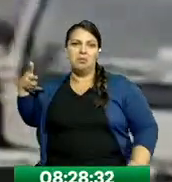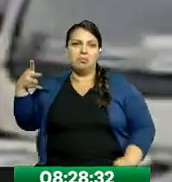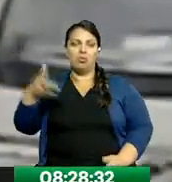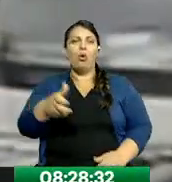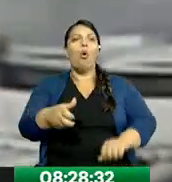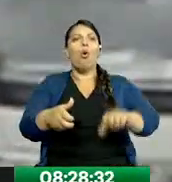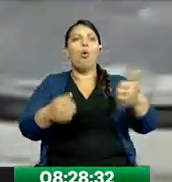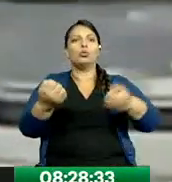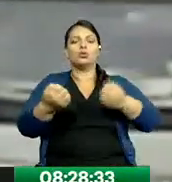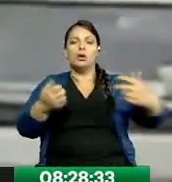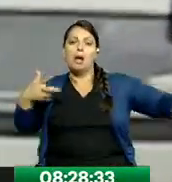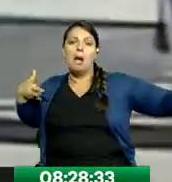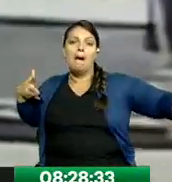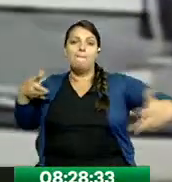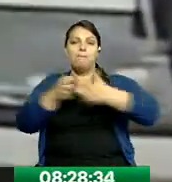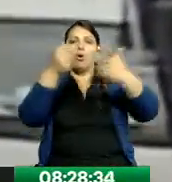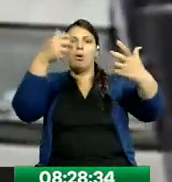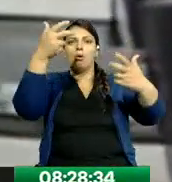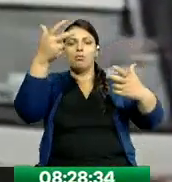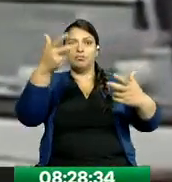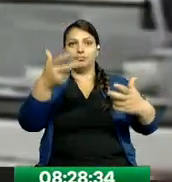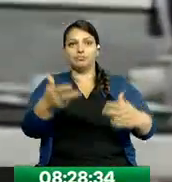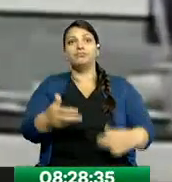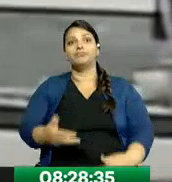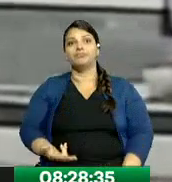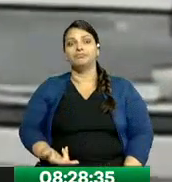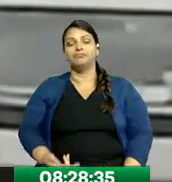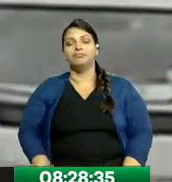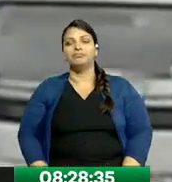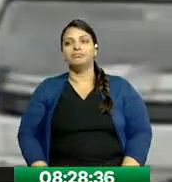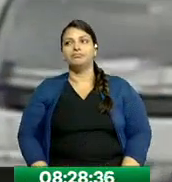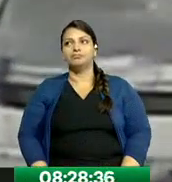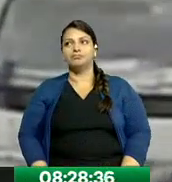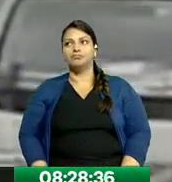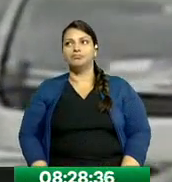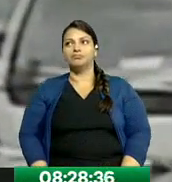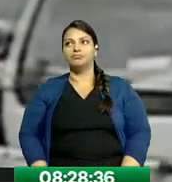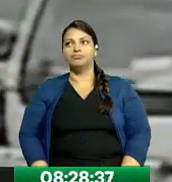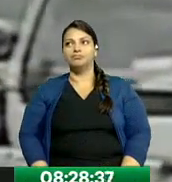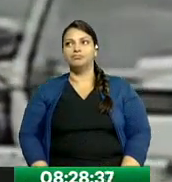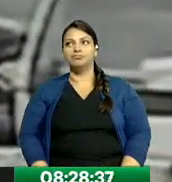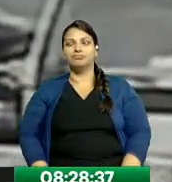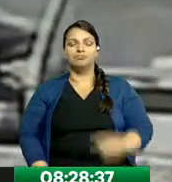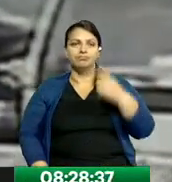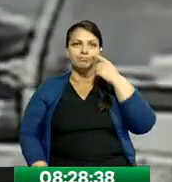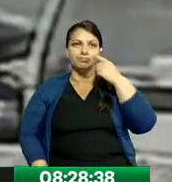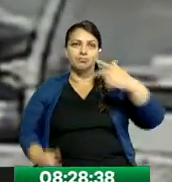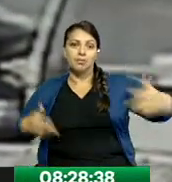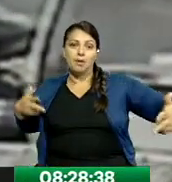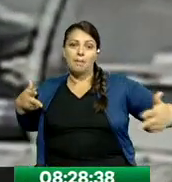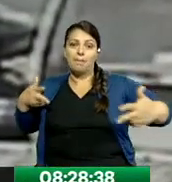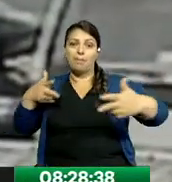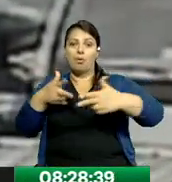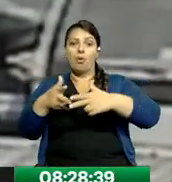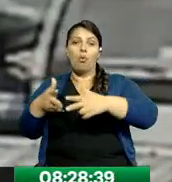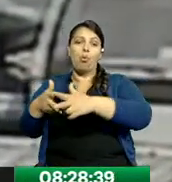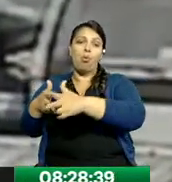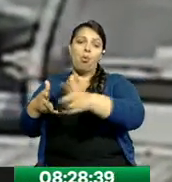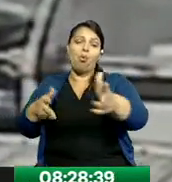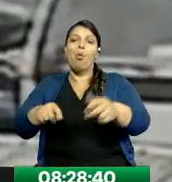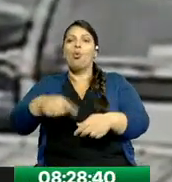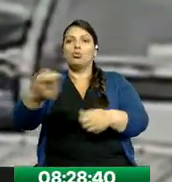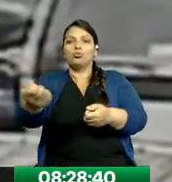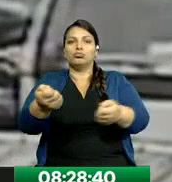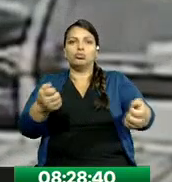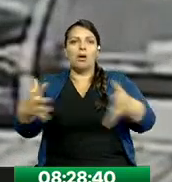circulaban por la otra dirección. Del impacto, uno de los automotores afectados chocó contra un camión que se encontraba estacionado en la